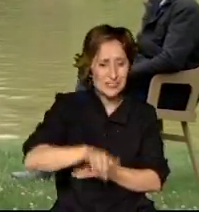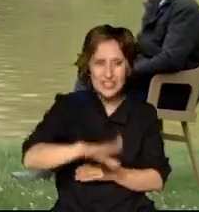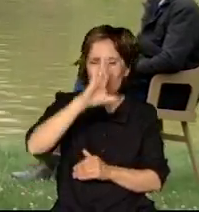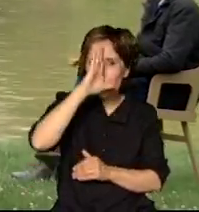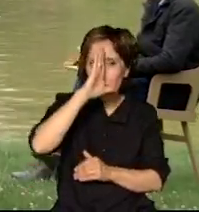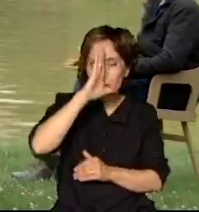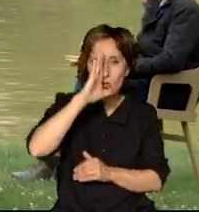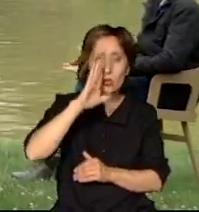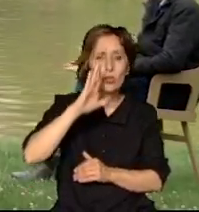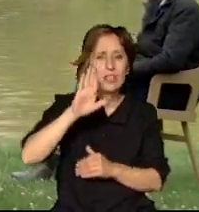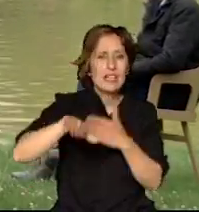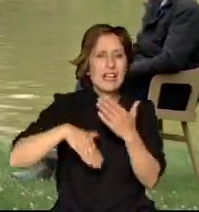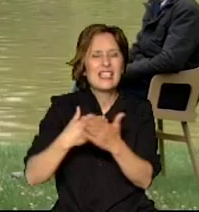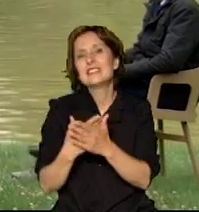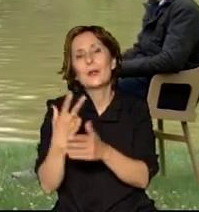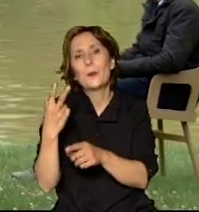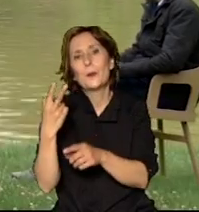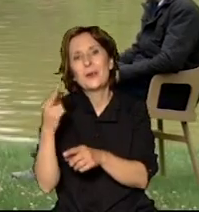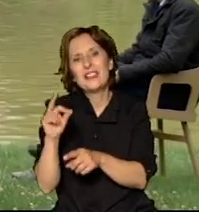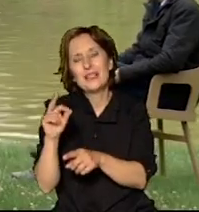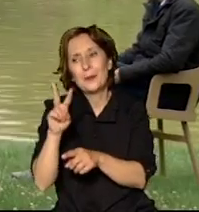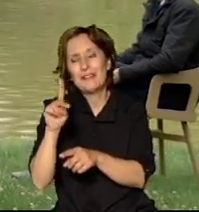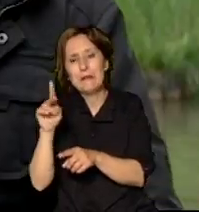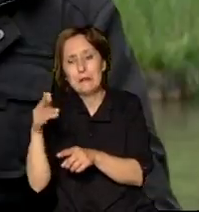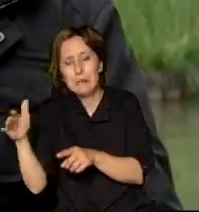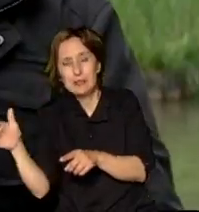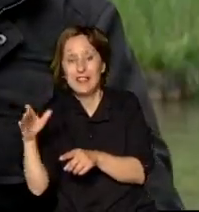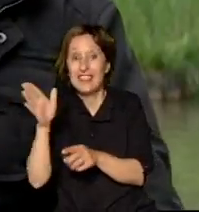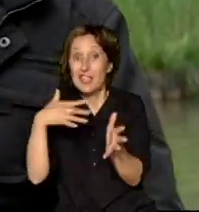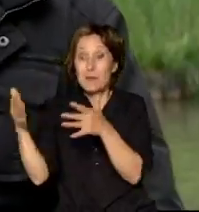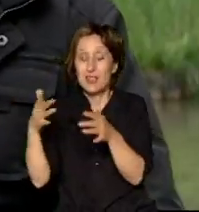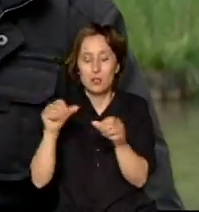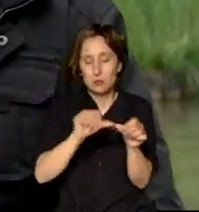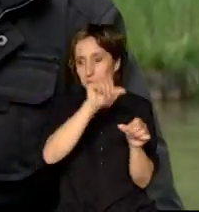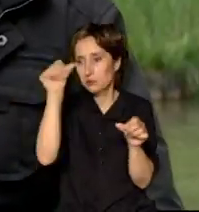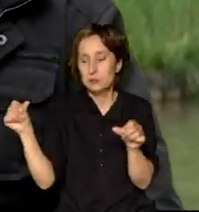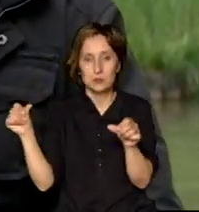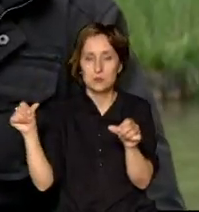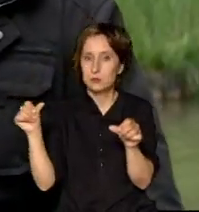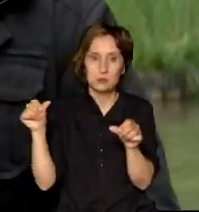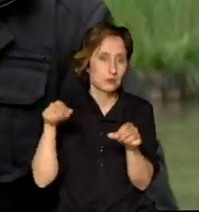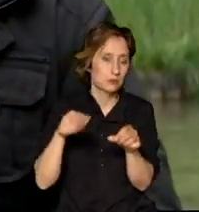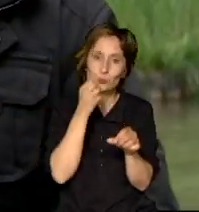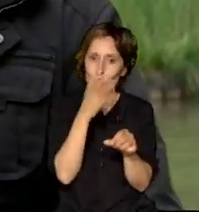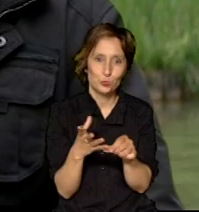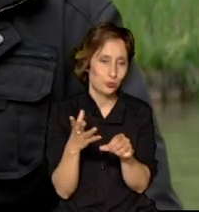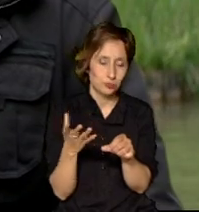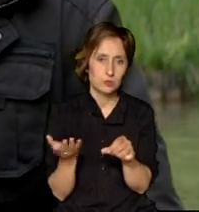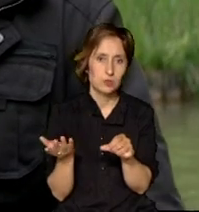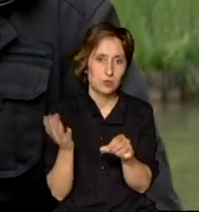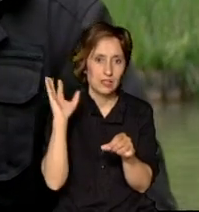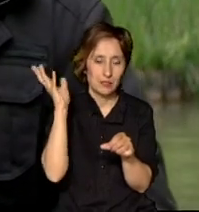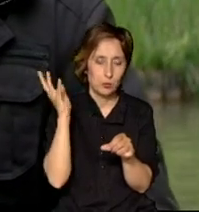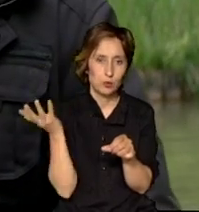febrero y hasta el 20 y pico de marzo, pues tuvimos tiempo totalmente anticiclónico en Navarra, ¿no? Y de ahí un poco, pues